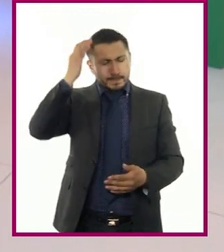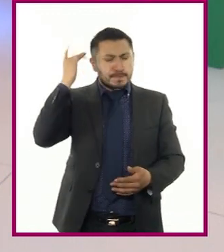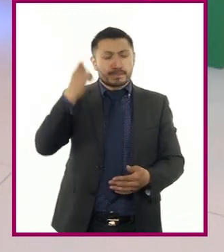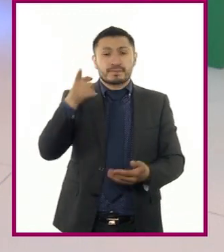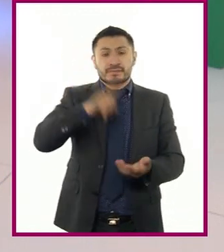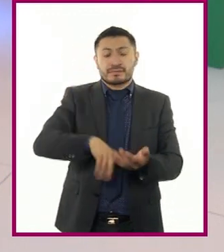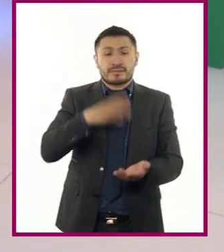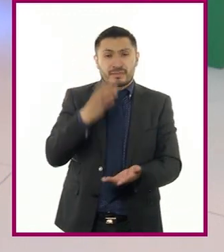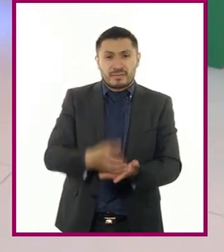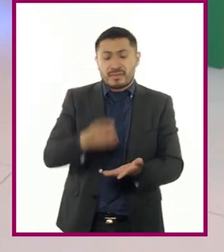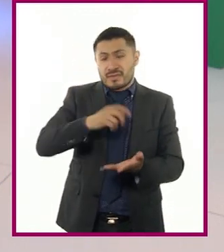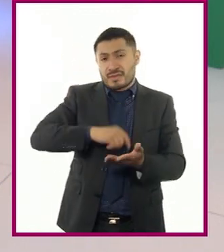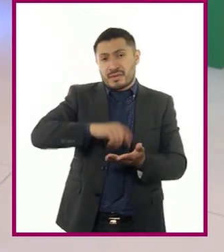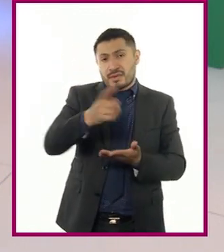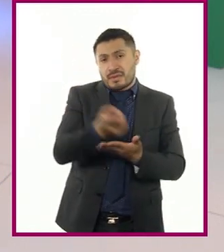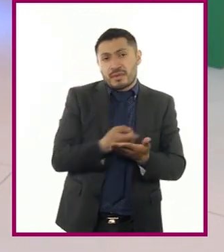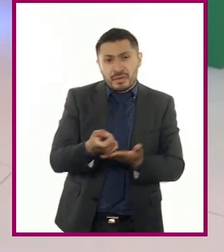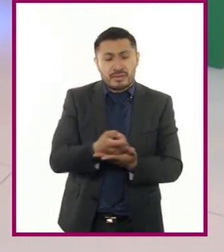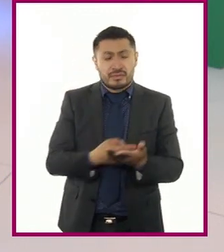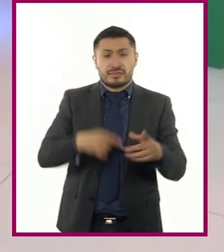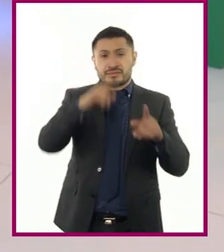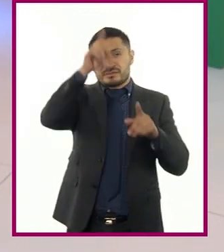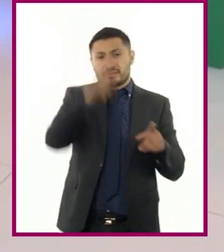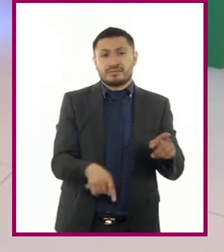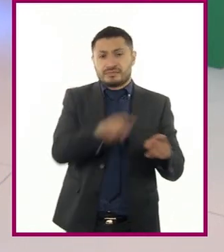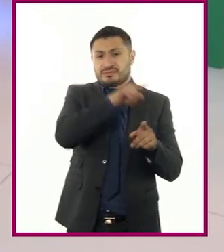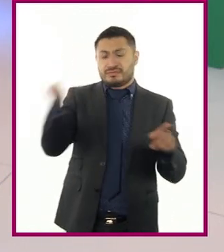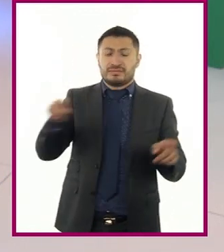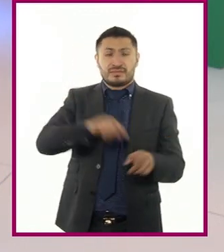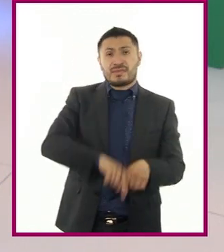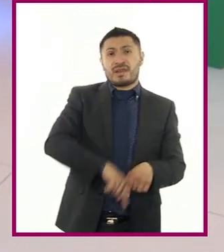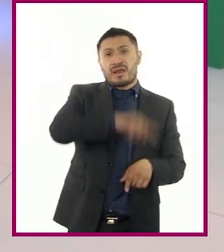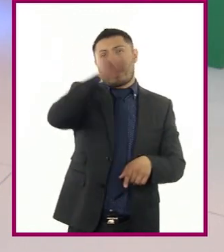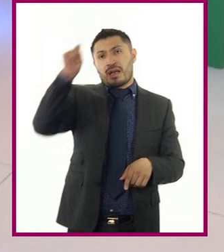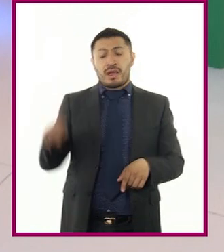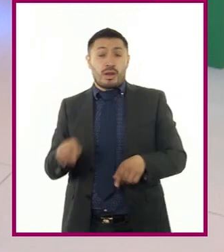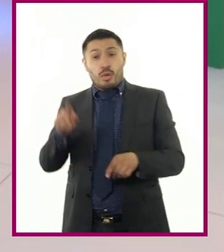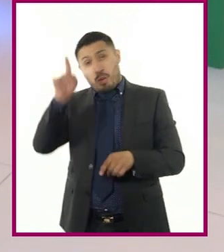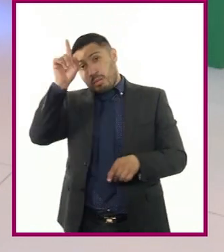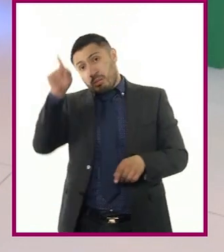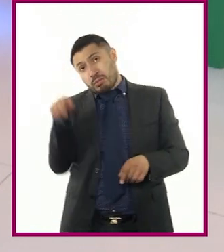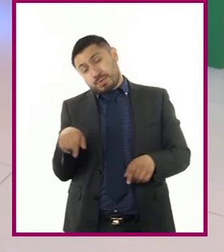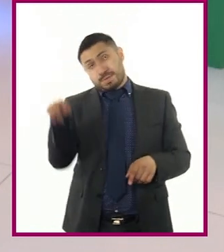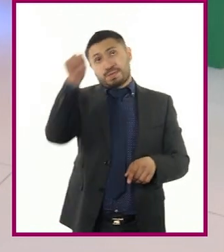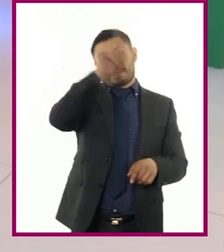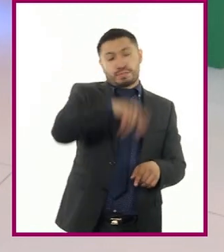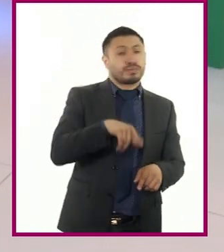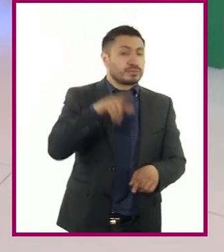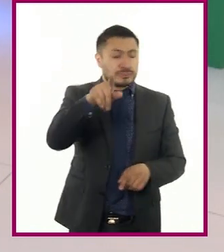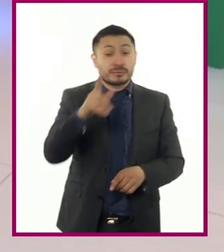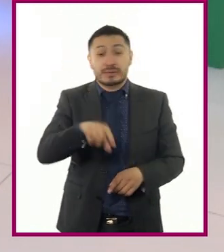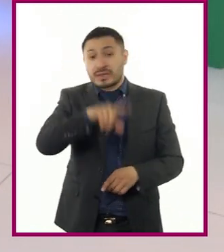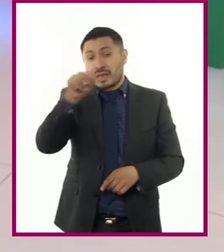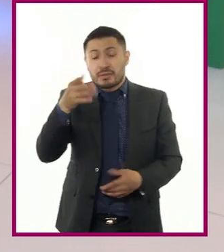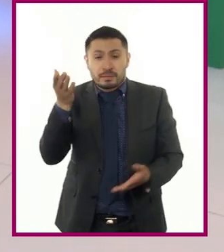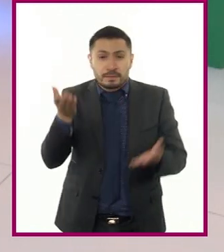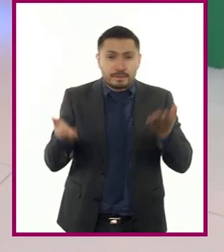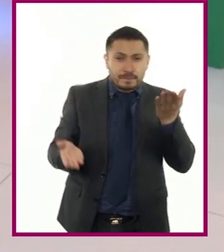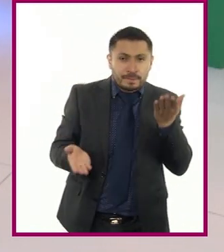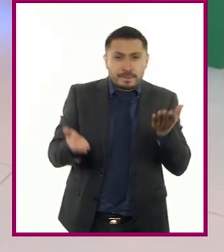dibujen una gráfica representativa de la proporcionalidad inversa. Después, comparen su gráfica con la que se muestra en